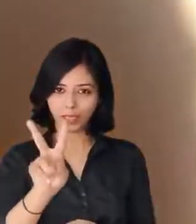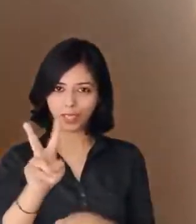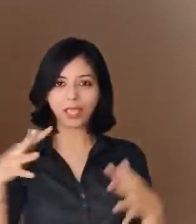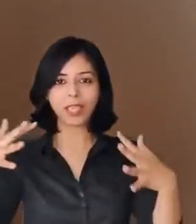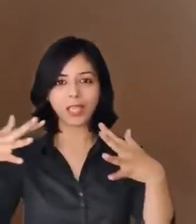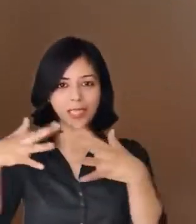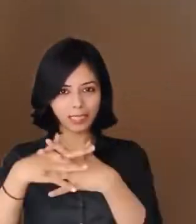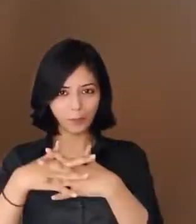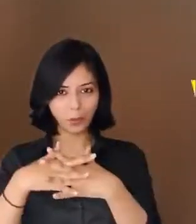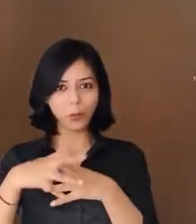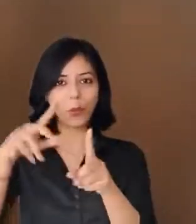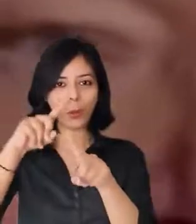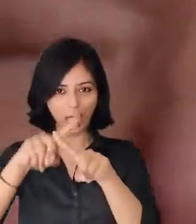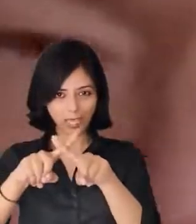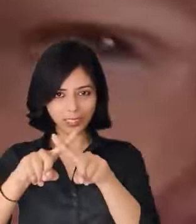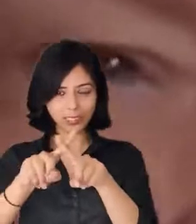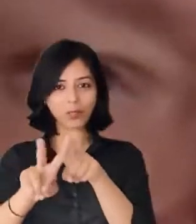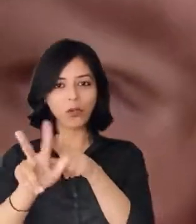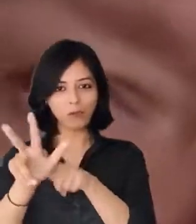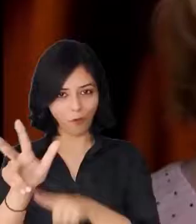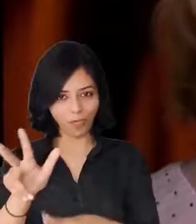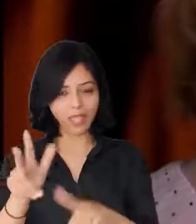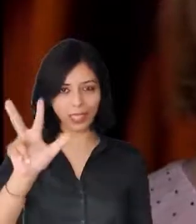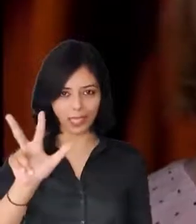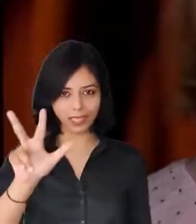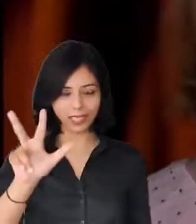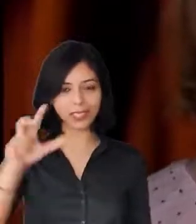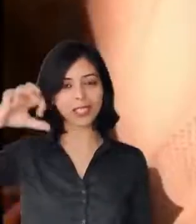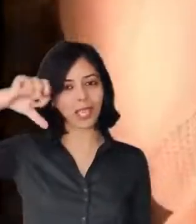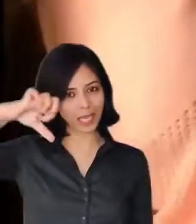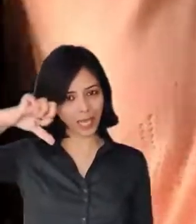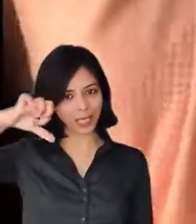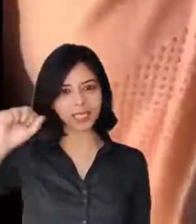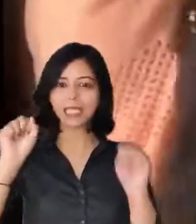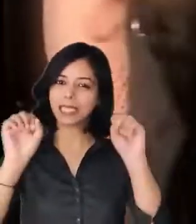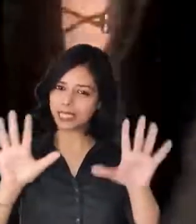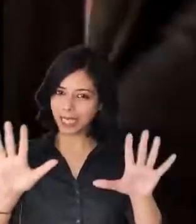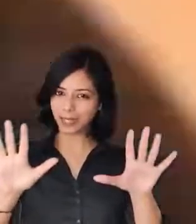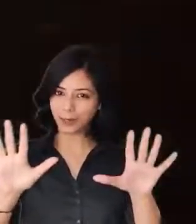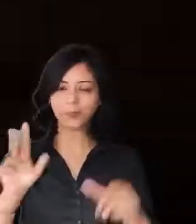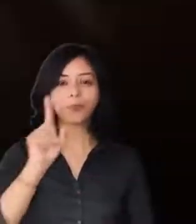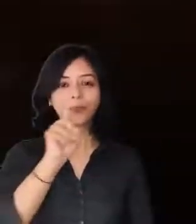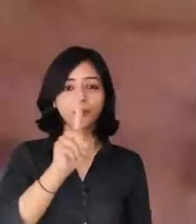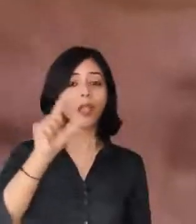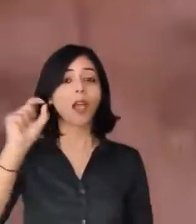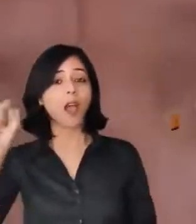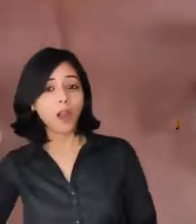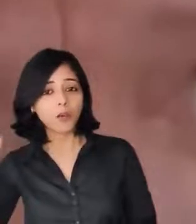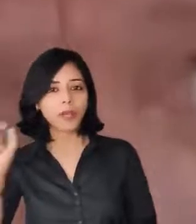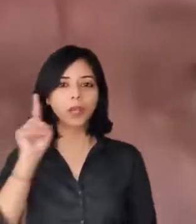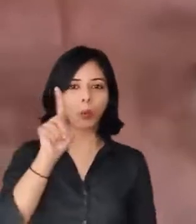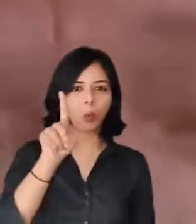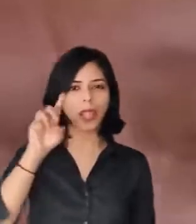Sabía que algo andaba mal. Ella nunca me dijo que estaba preocupada, ni asustada, ni nada de eso. Me dijo: